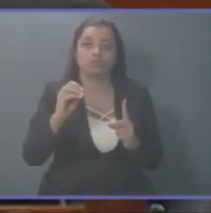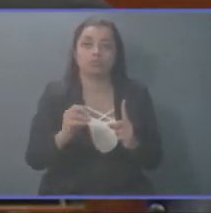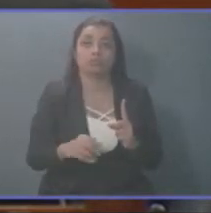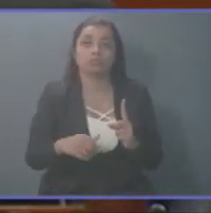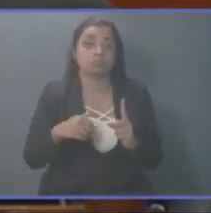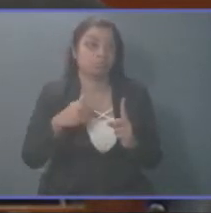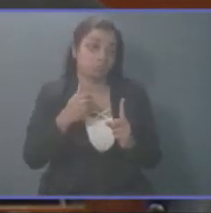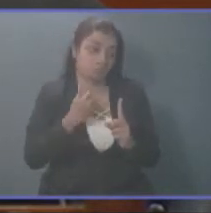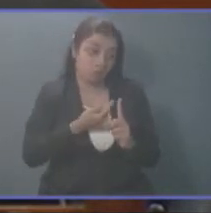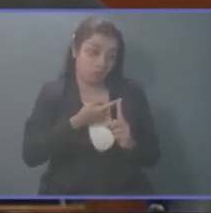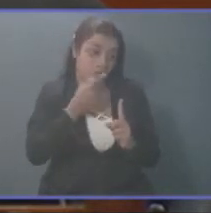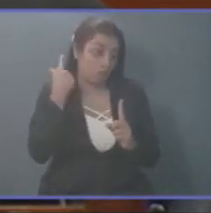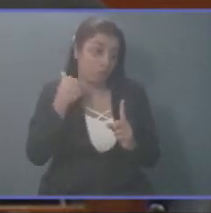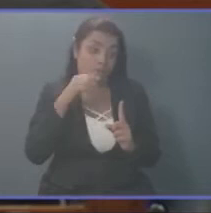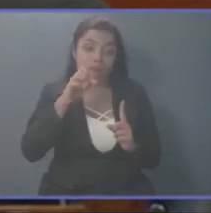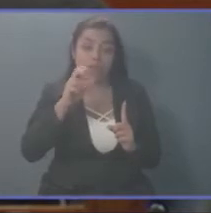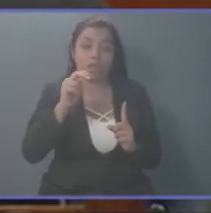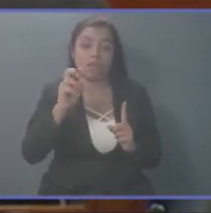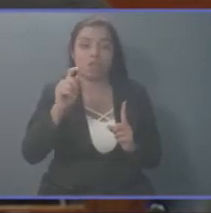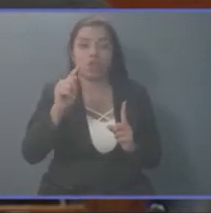a quien, dicho sea de paso,